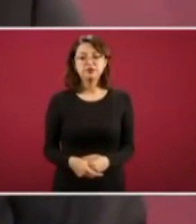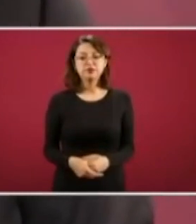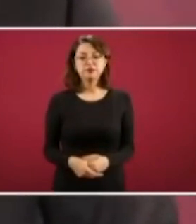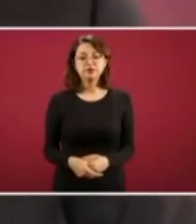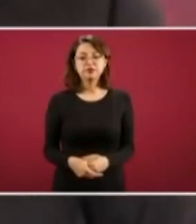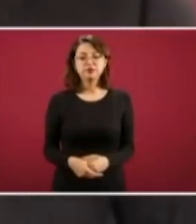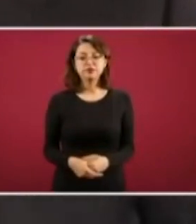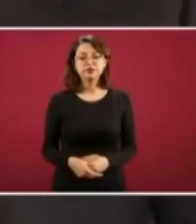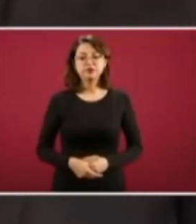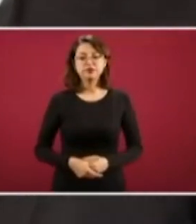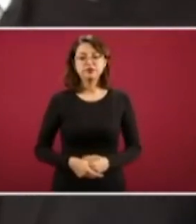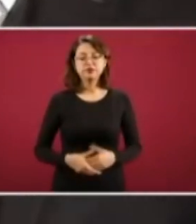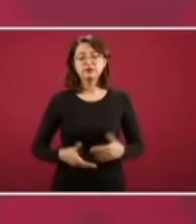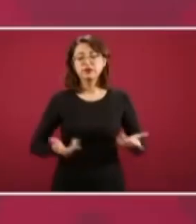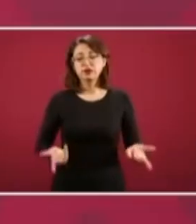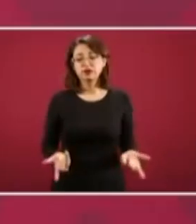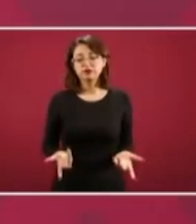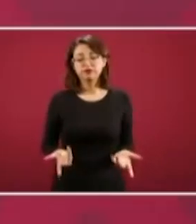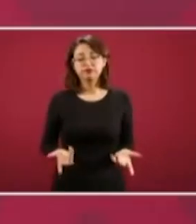llamado